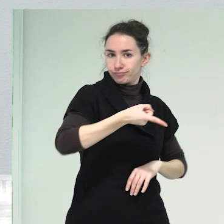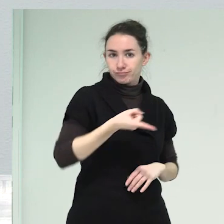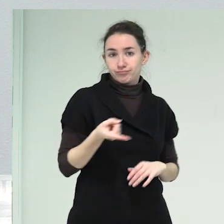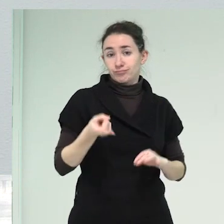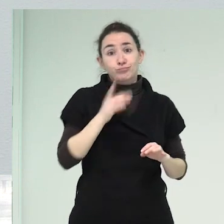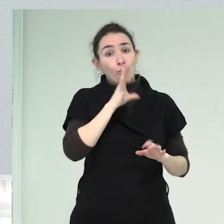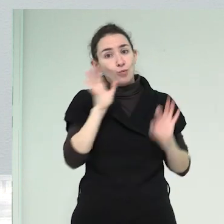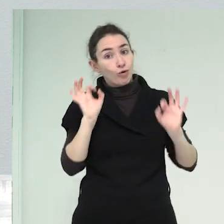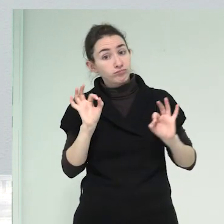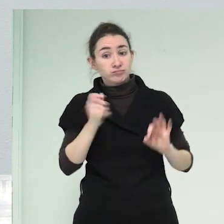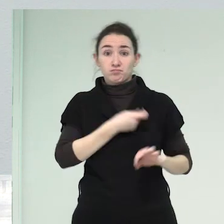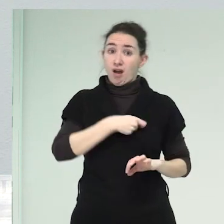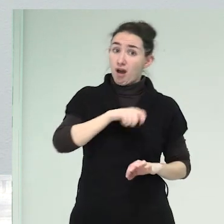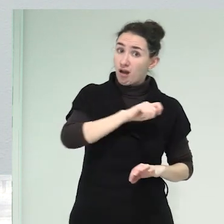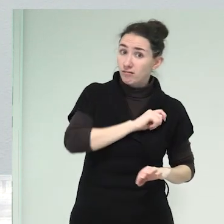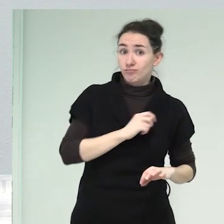cruz,